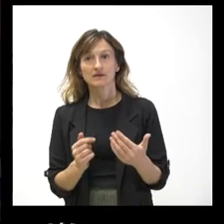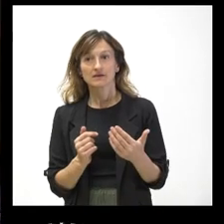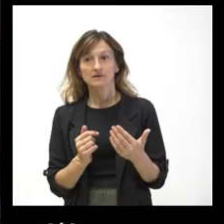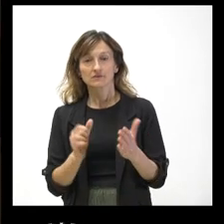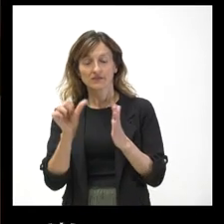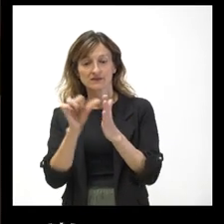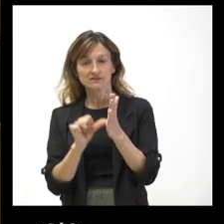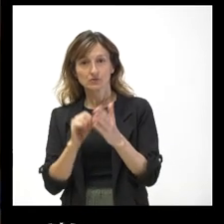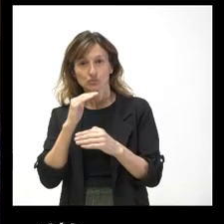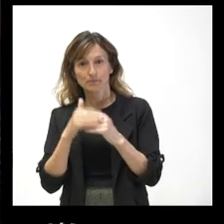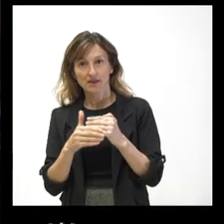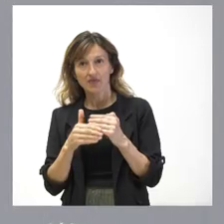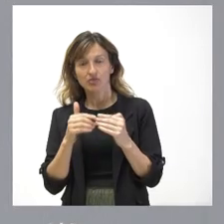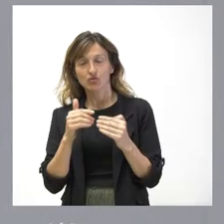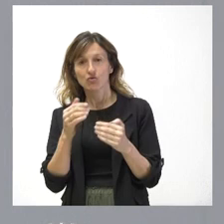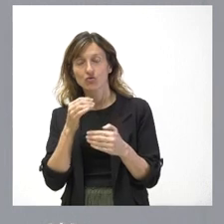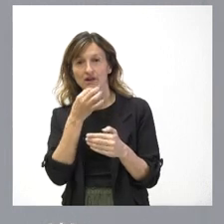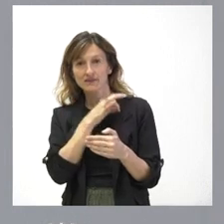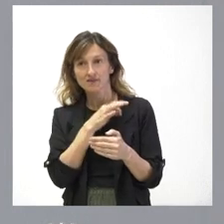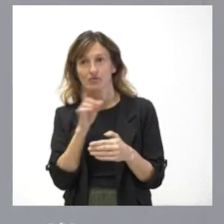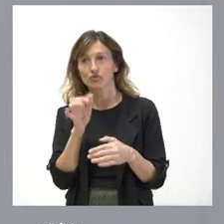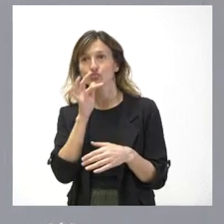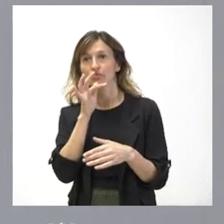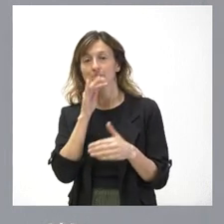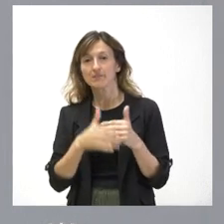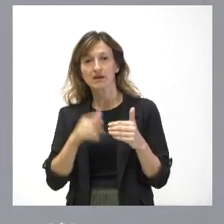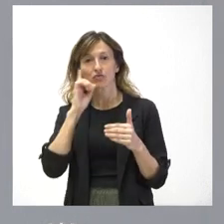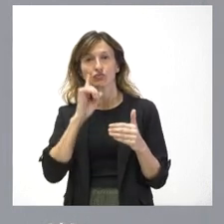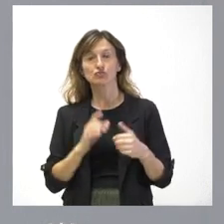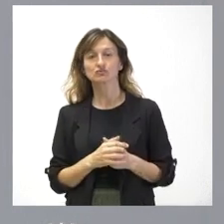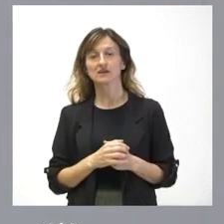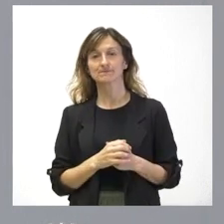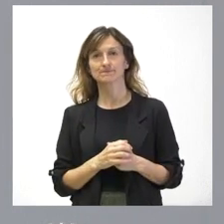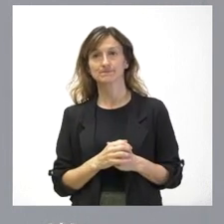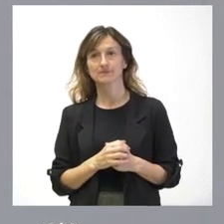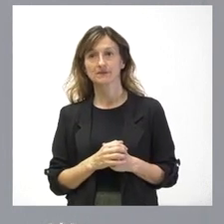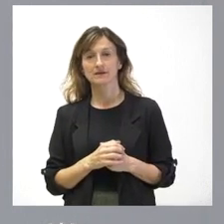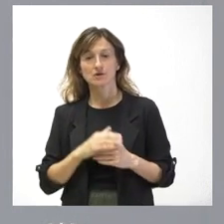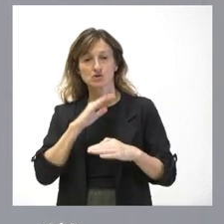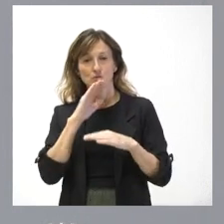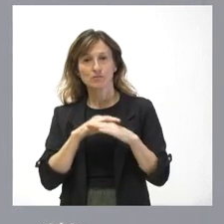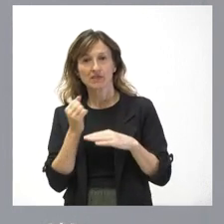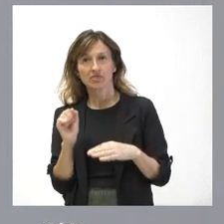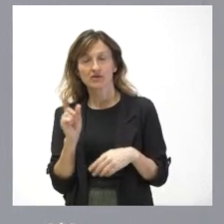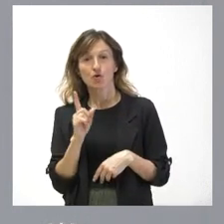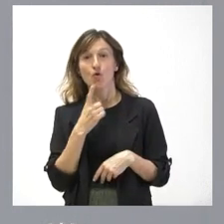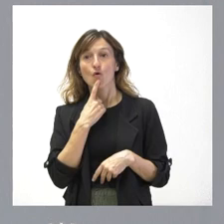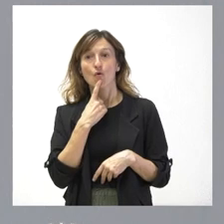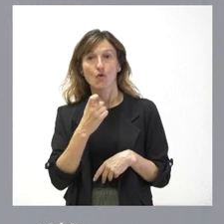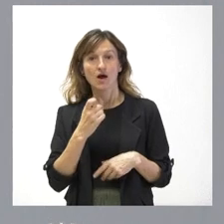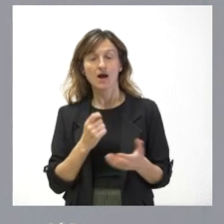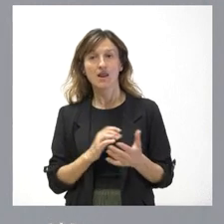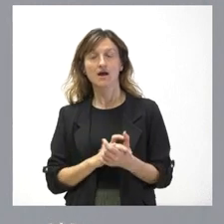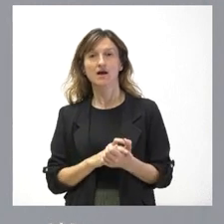estatuto Bueno todavía no Hemos llegado a esos plazos y por tanto no podemos dar por incumplidos esos plazos Ojalá